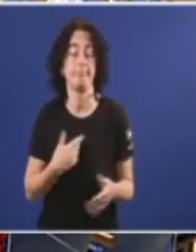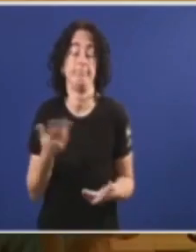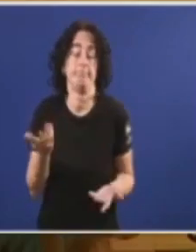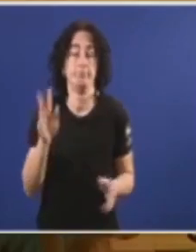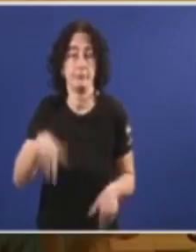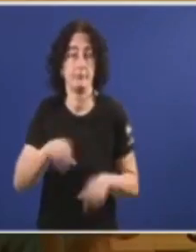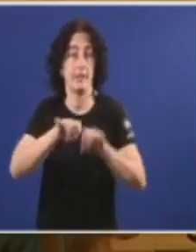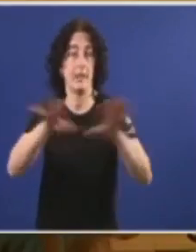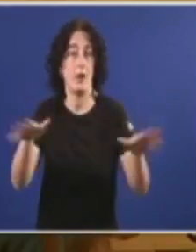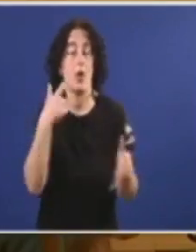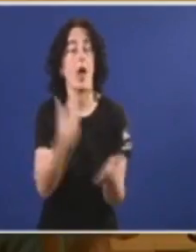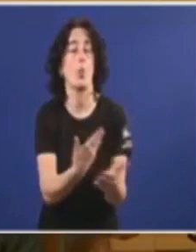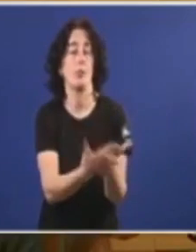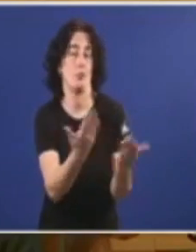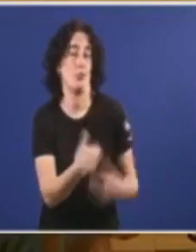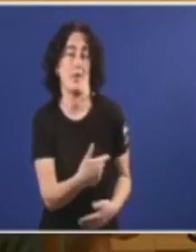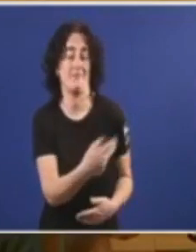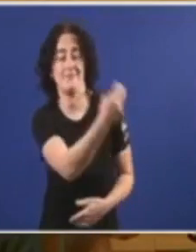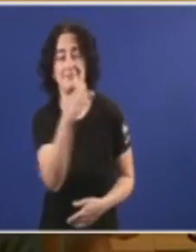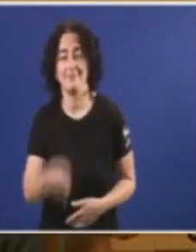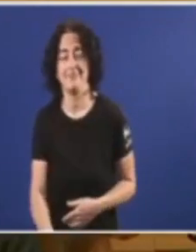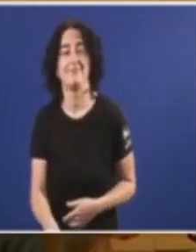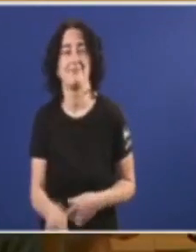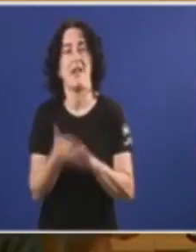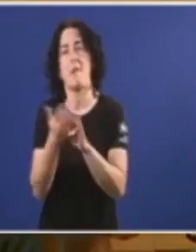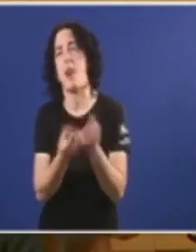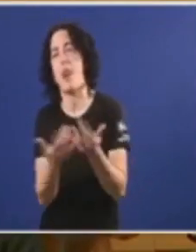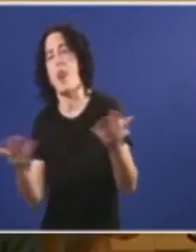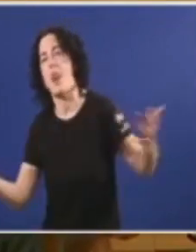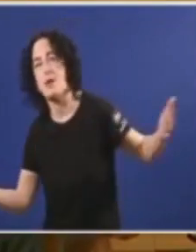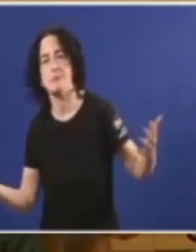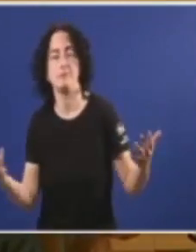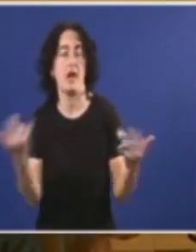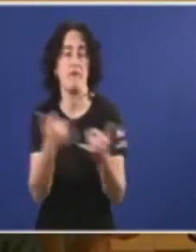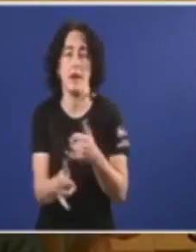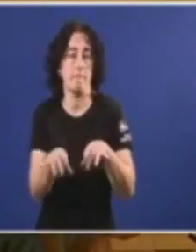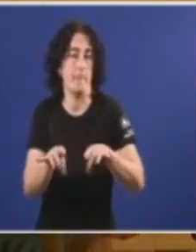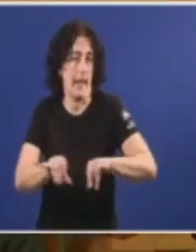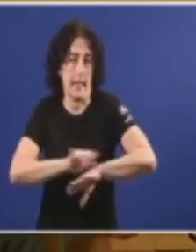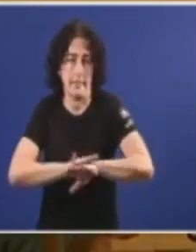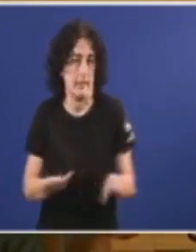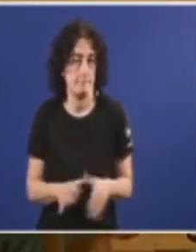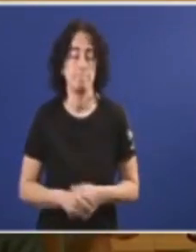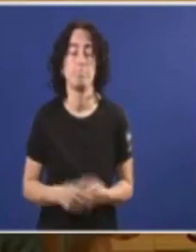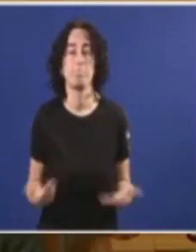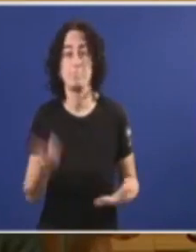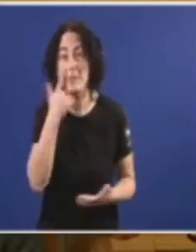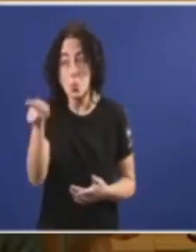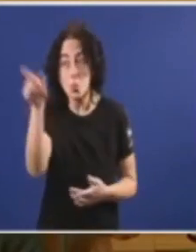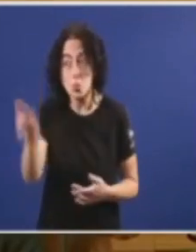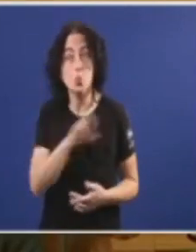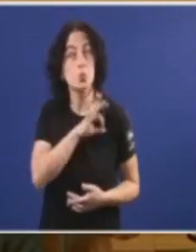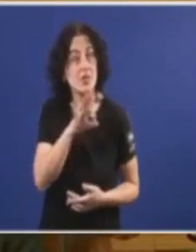vostede, como non ten argumentos, ten que vir aquí a falar de todo e a non falar de nada. Mire, foi vostede